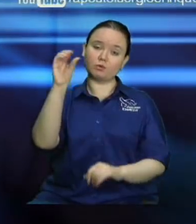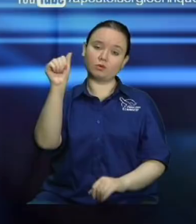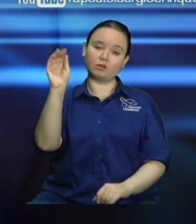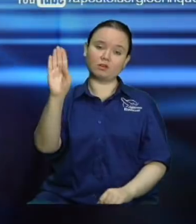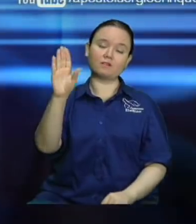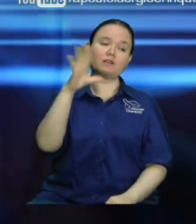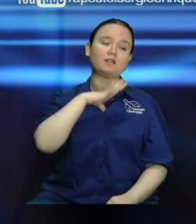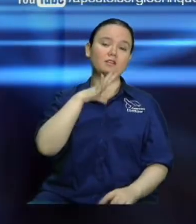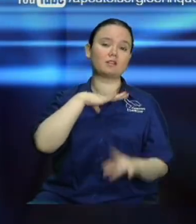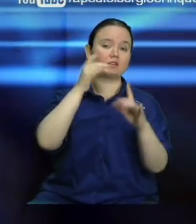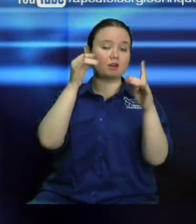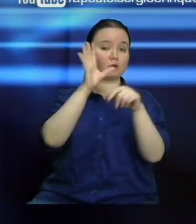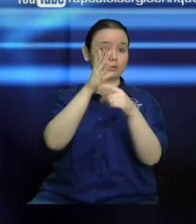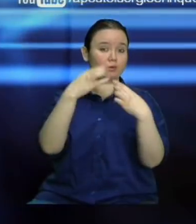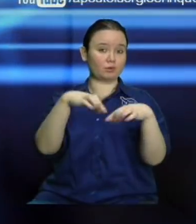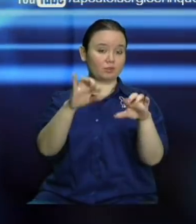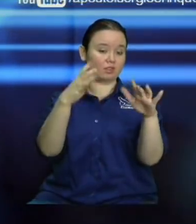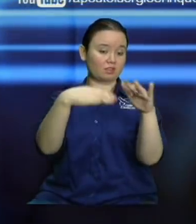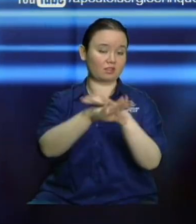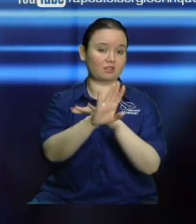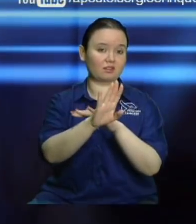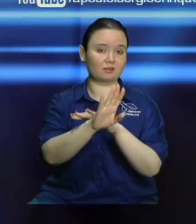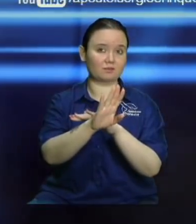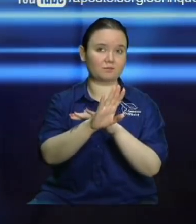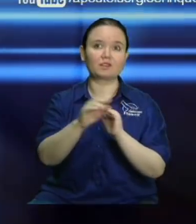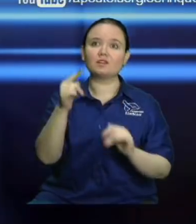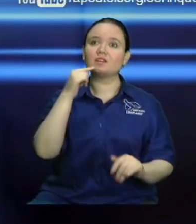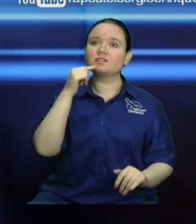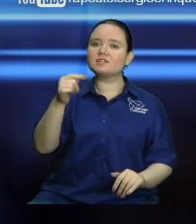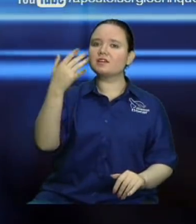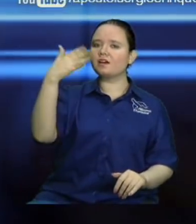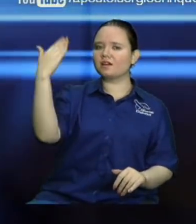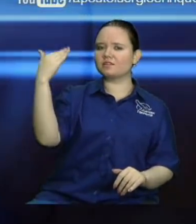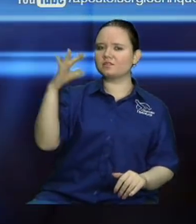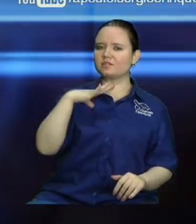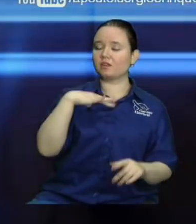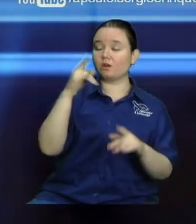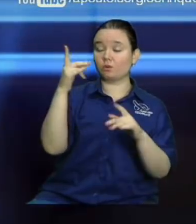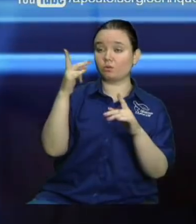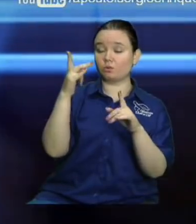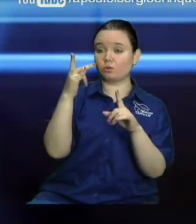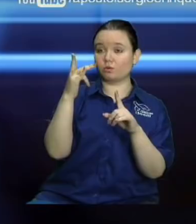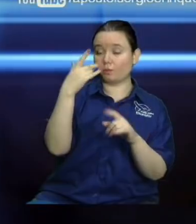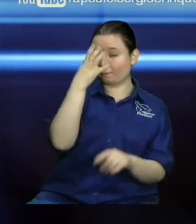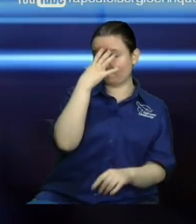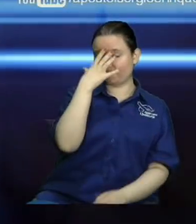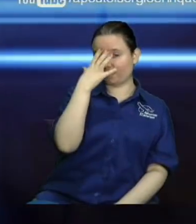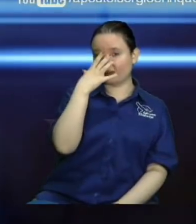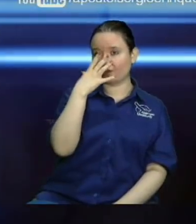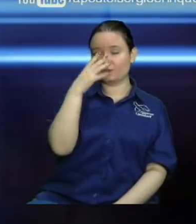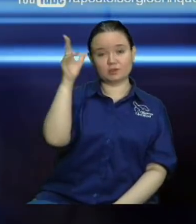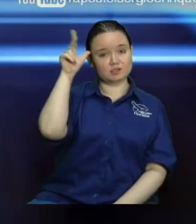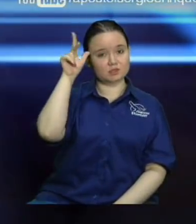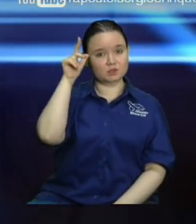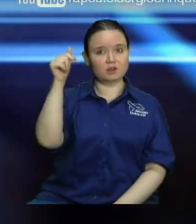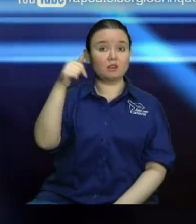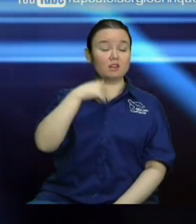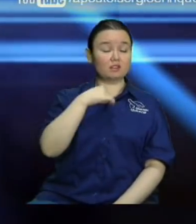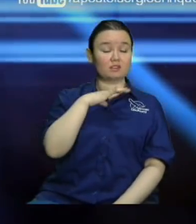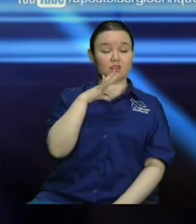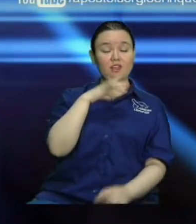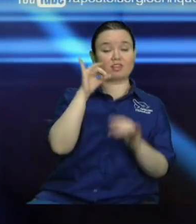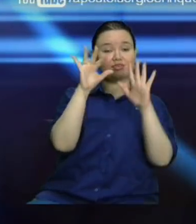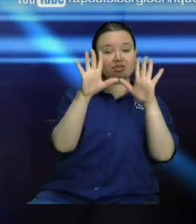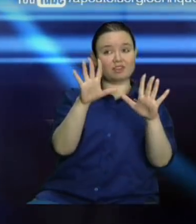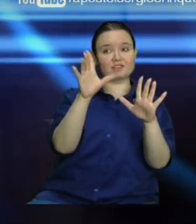recuerda que estos, los hijos de Lot, habían tenido el problema del incesto, se habían hecho una nación, pero quedaron 10 generaciones.